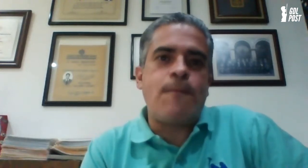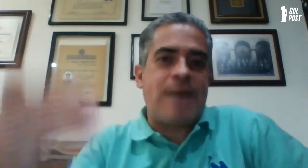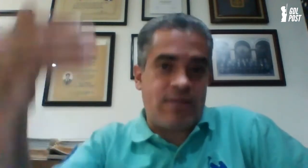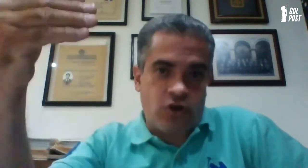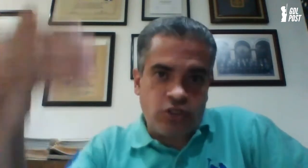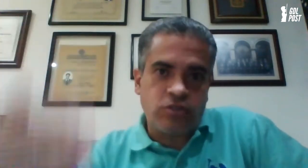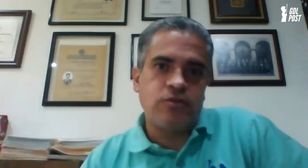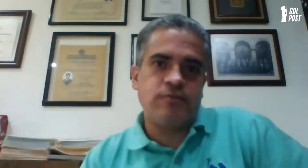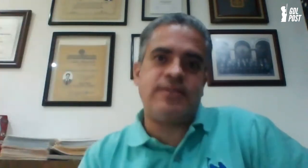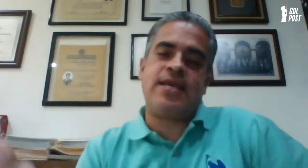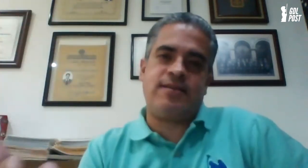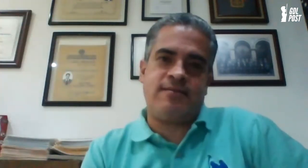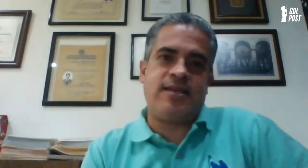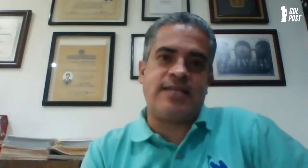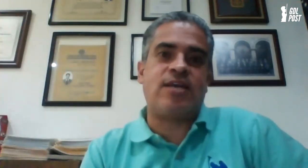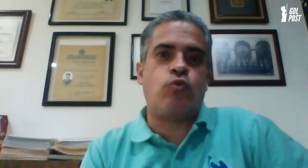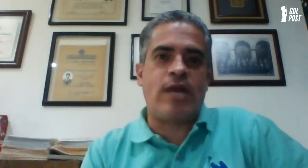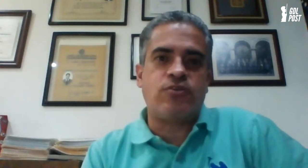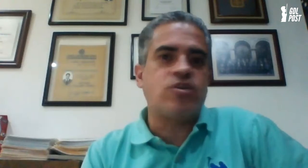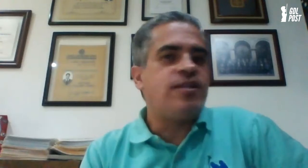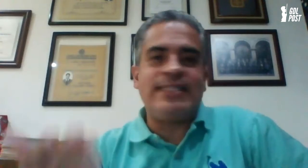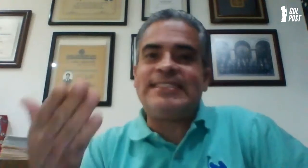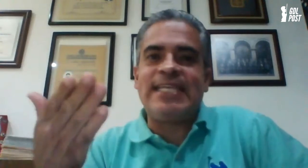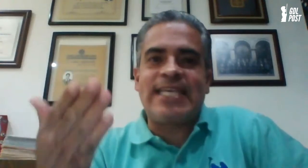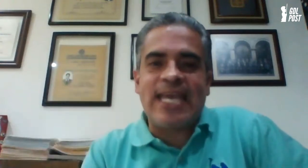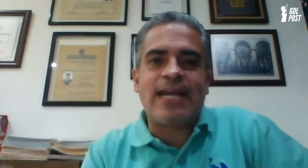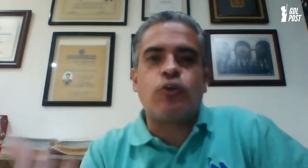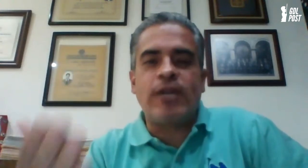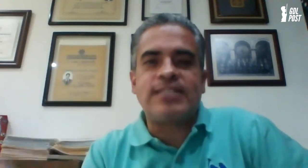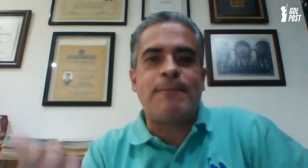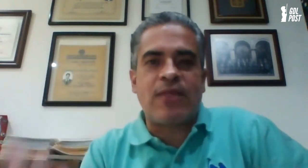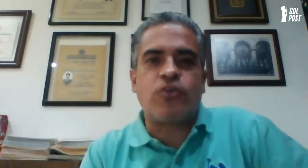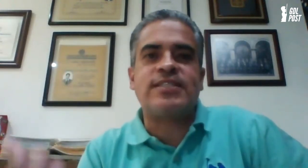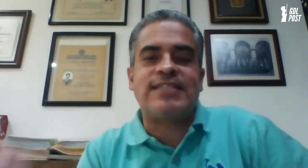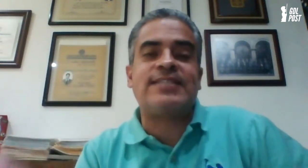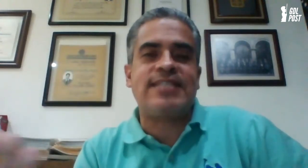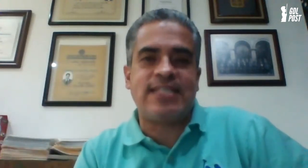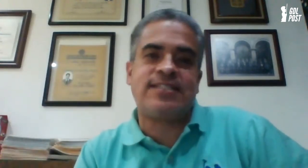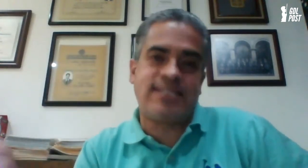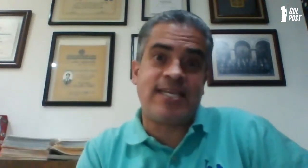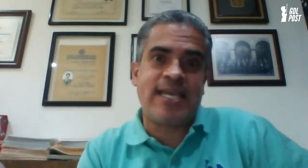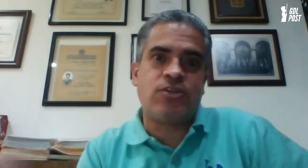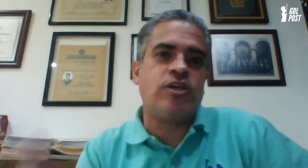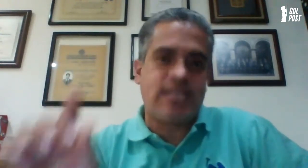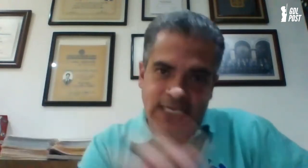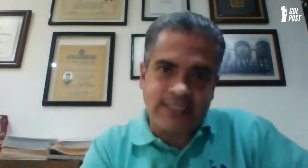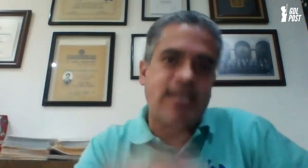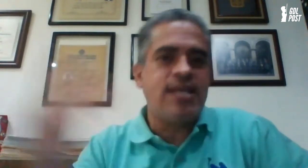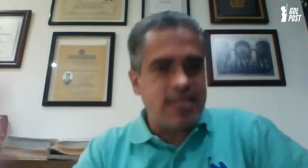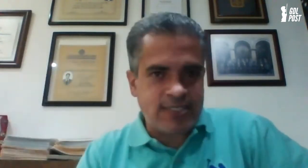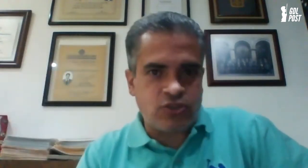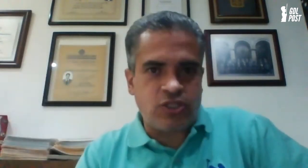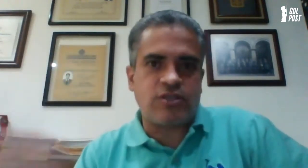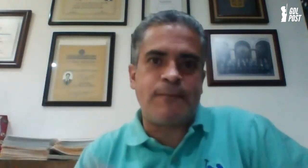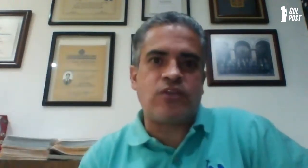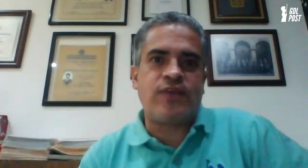tiene un padrón de asegurados, ni siquiera con ese padrón se están siguiendo, y el ISSSTE,